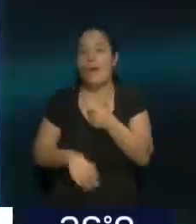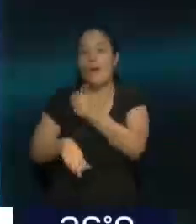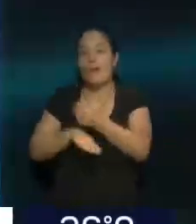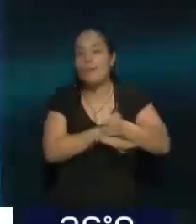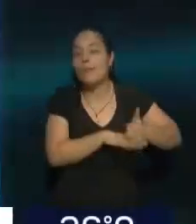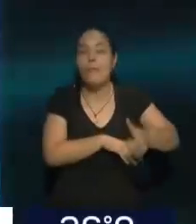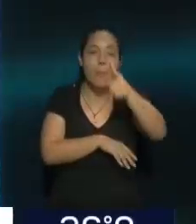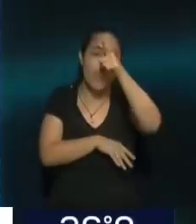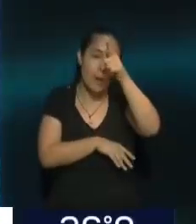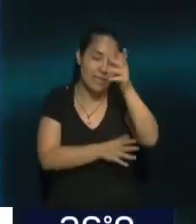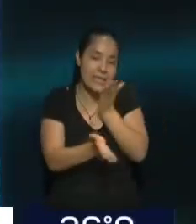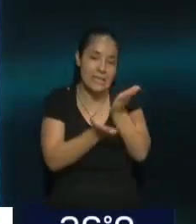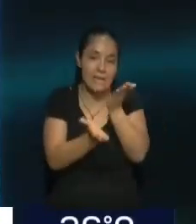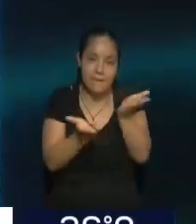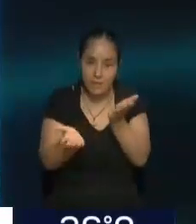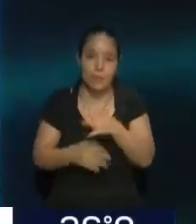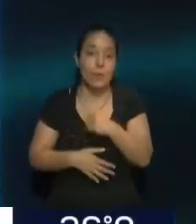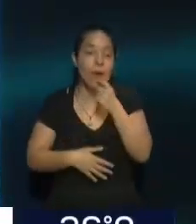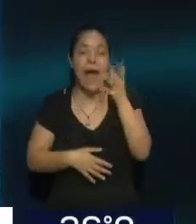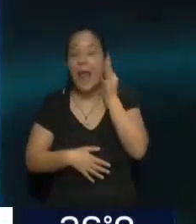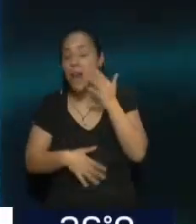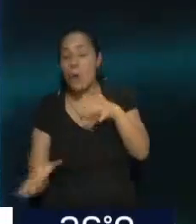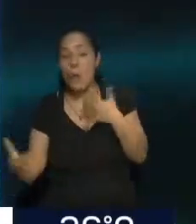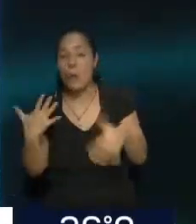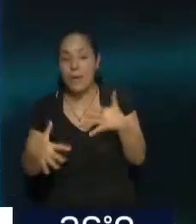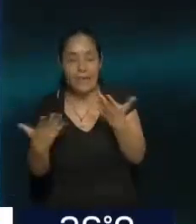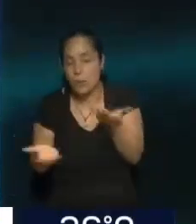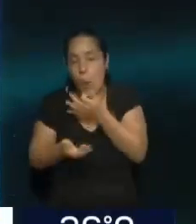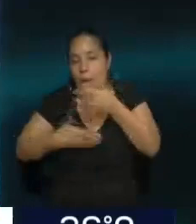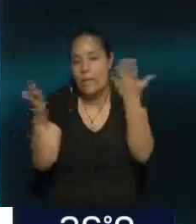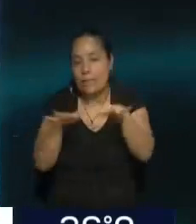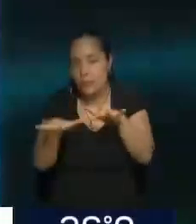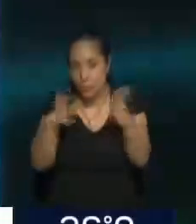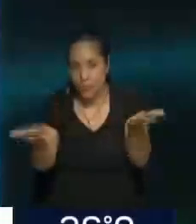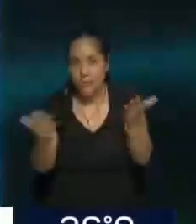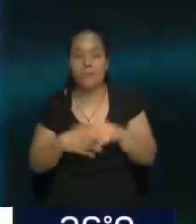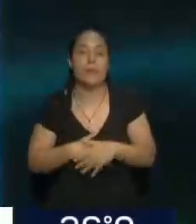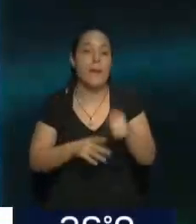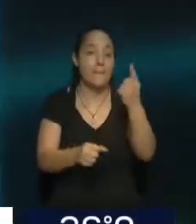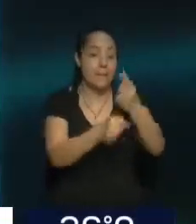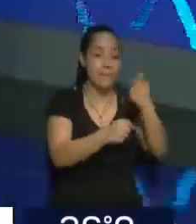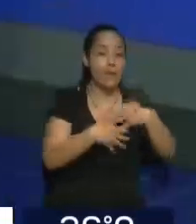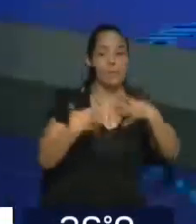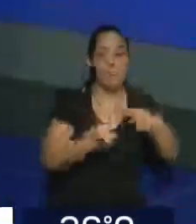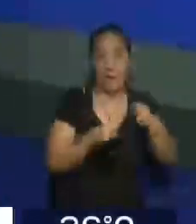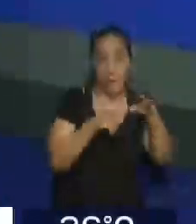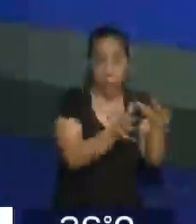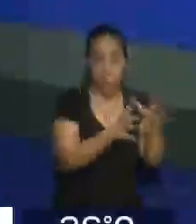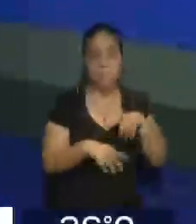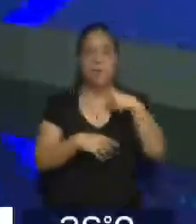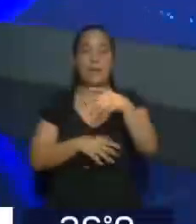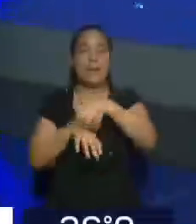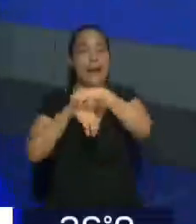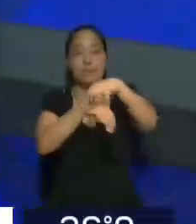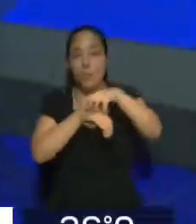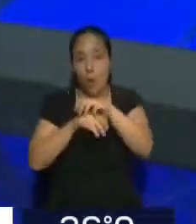distintos servicios ante cualquier eventualidad. Por un lado, está la salud, por otro lado el transporte,